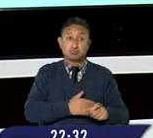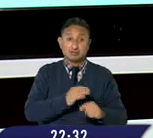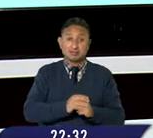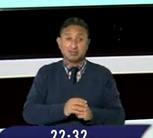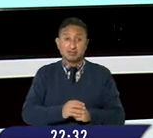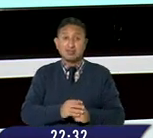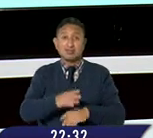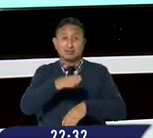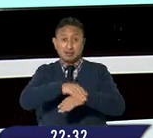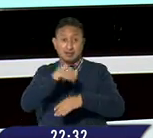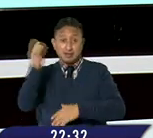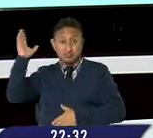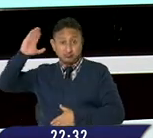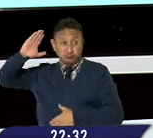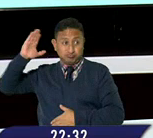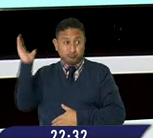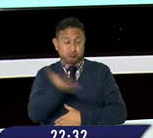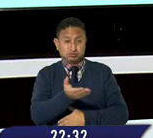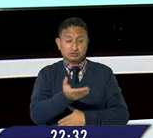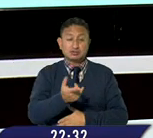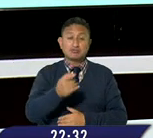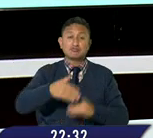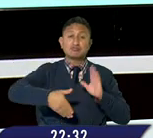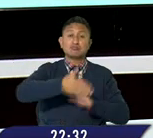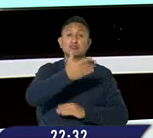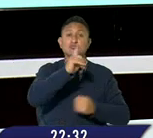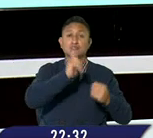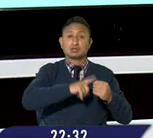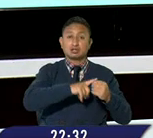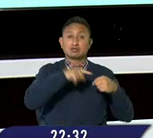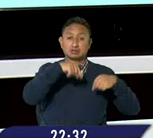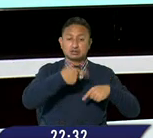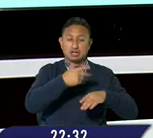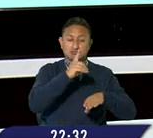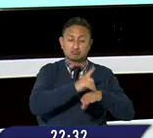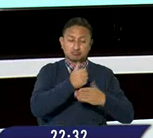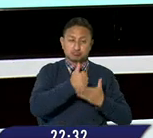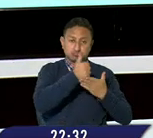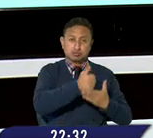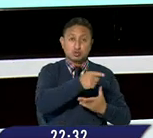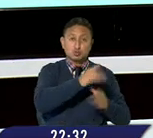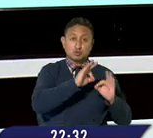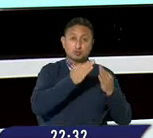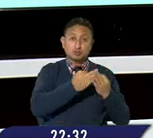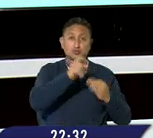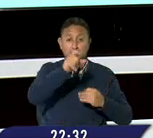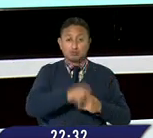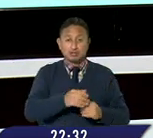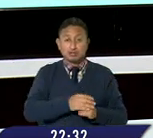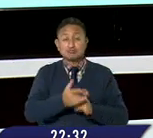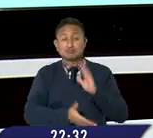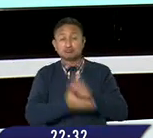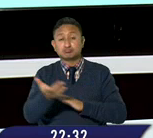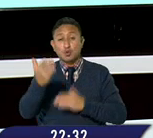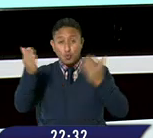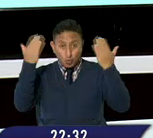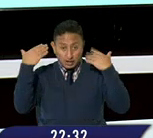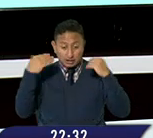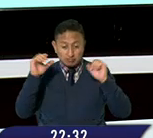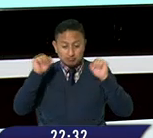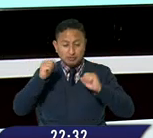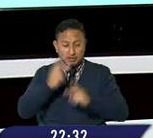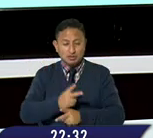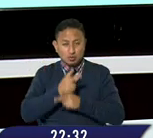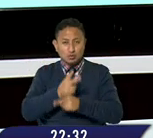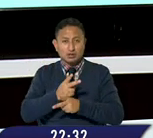Quevedo, fue trasladado a Quito para recibir atención médica. Su familia pide que se lo regrese a Guayaquil, donde habría